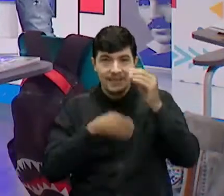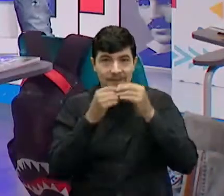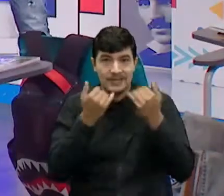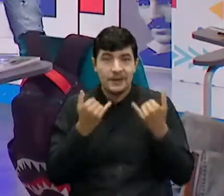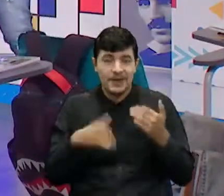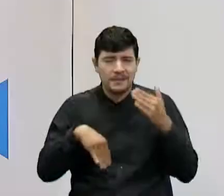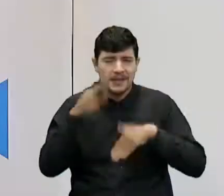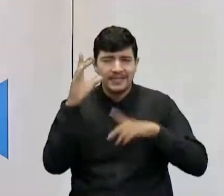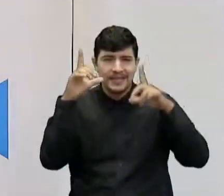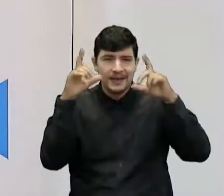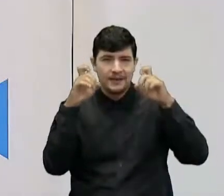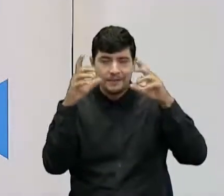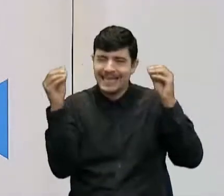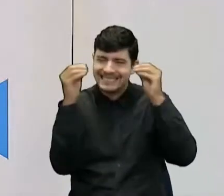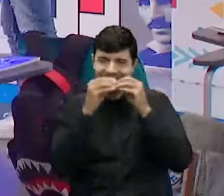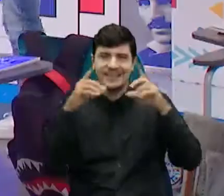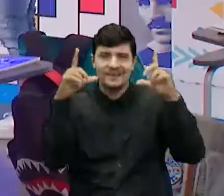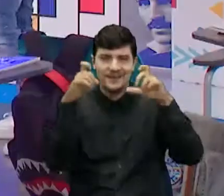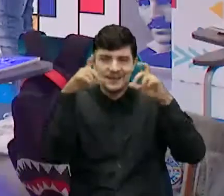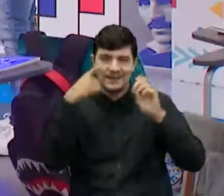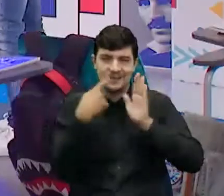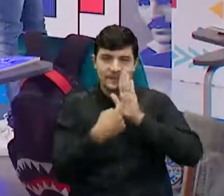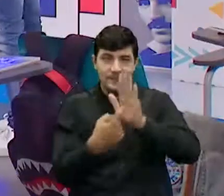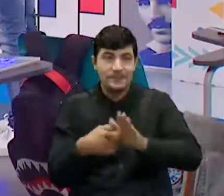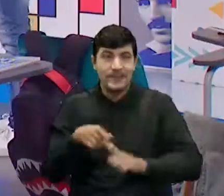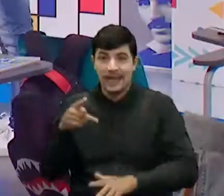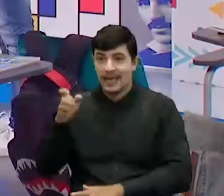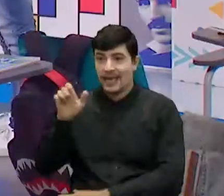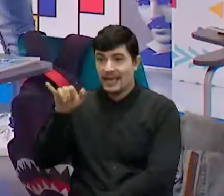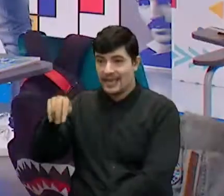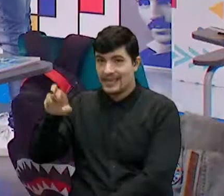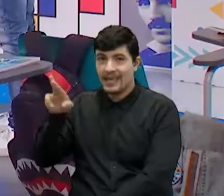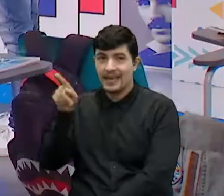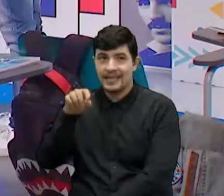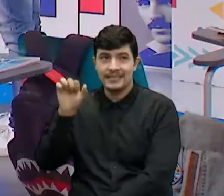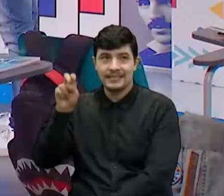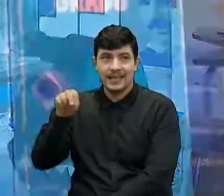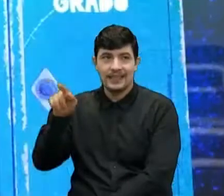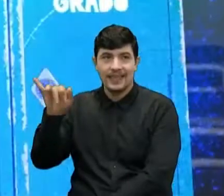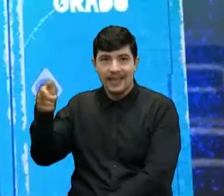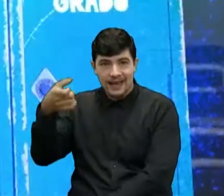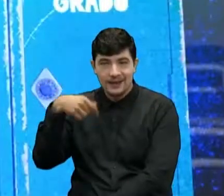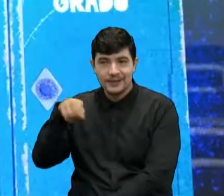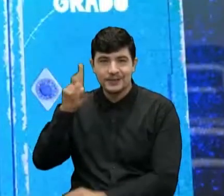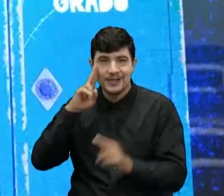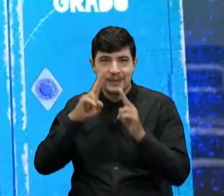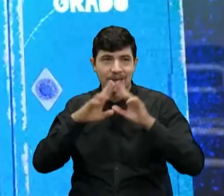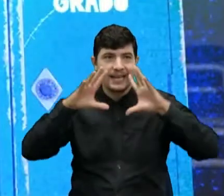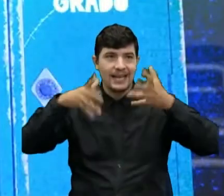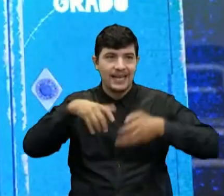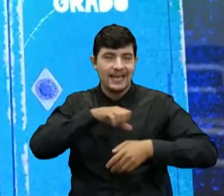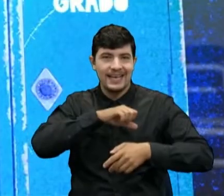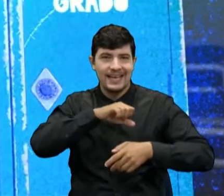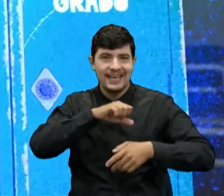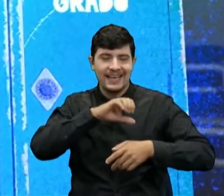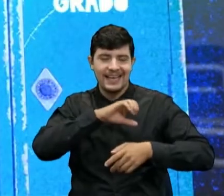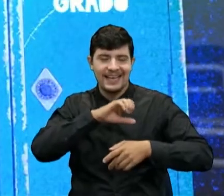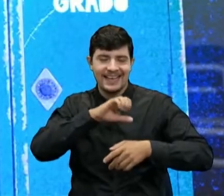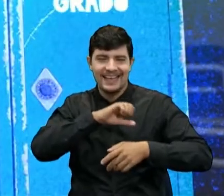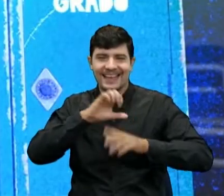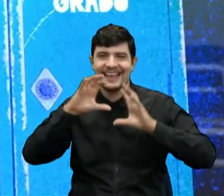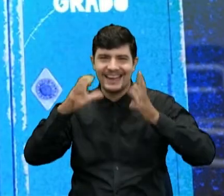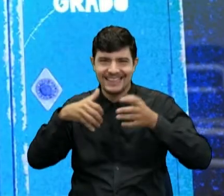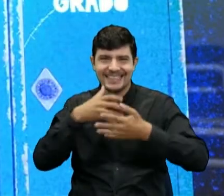con más fotografías De los televidentes Está Keiner Santiago Conectado con la clase De ciencias naturales Desde Girón Santander